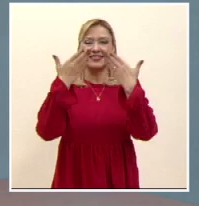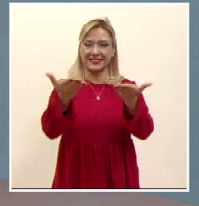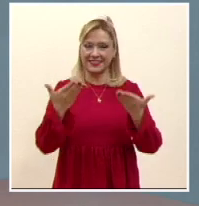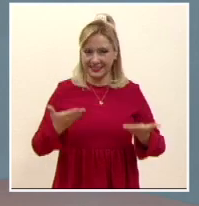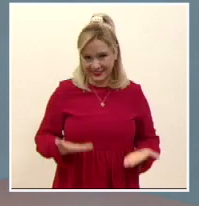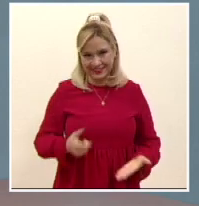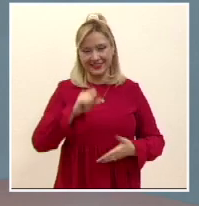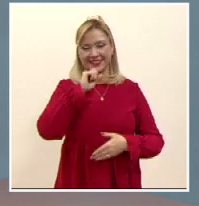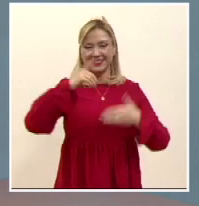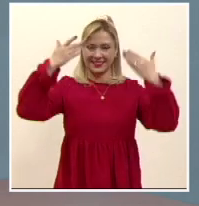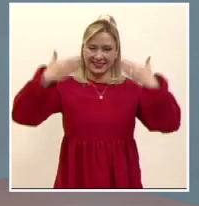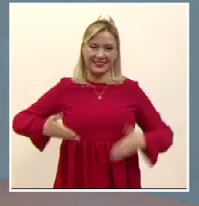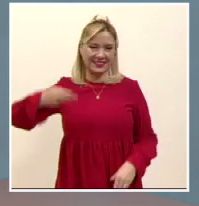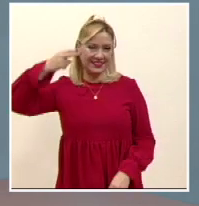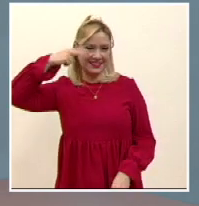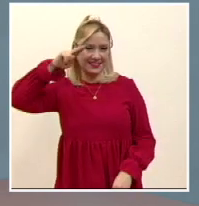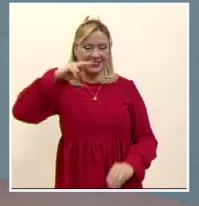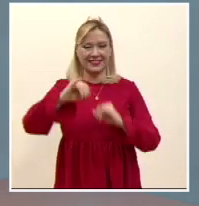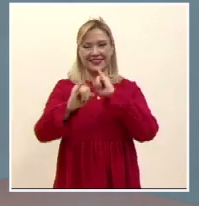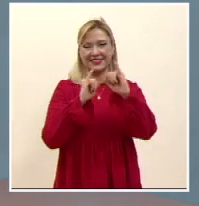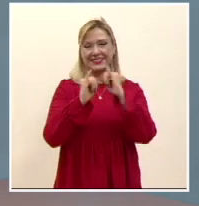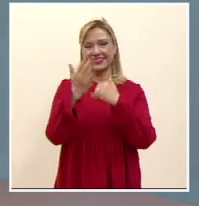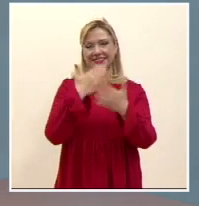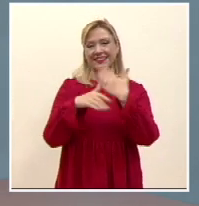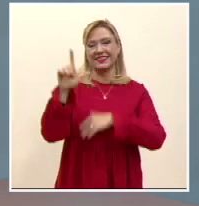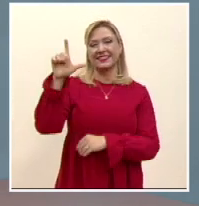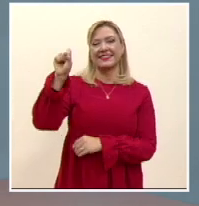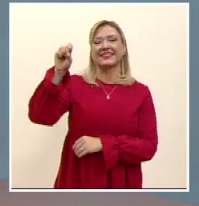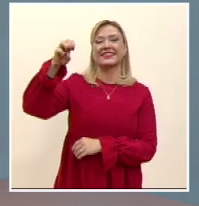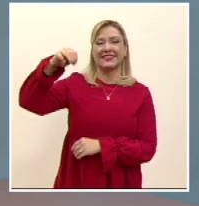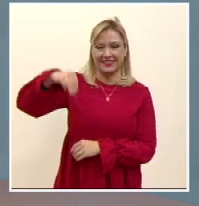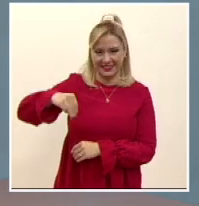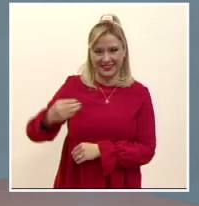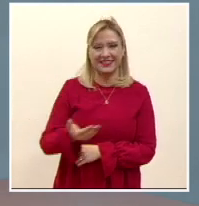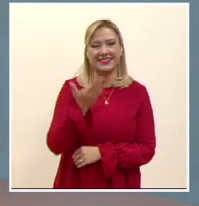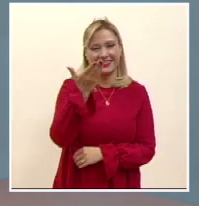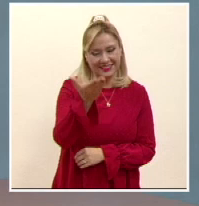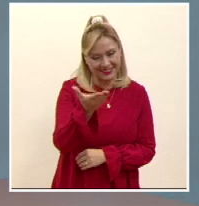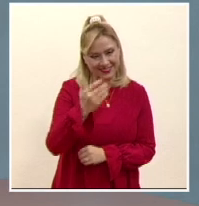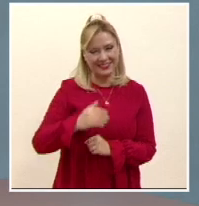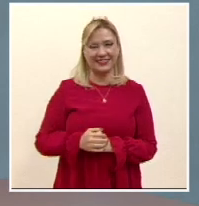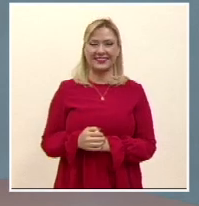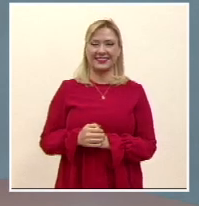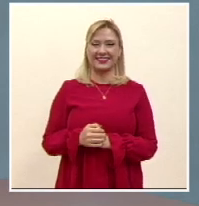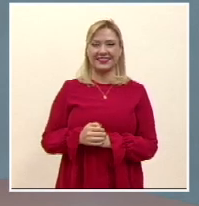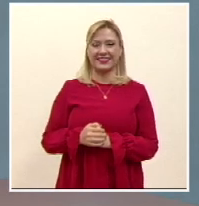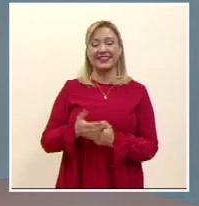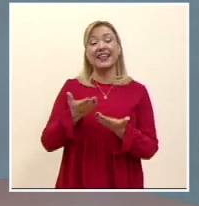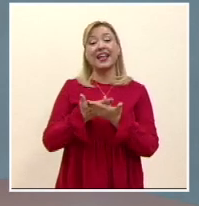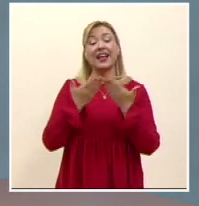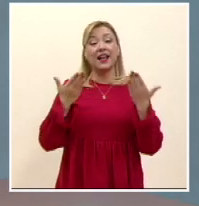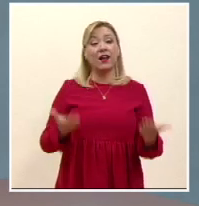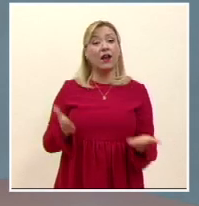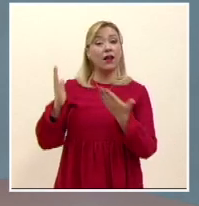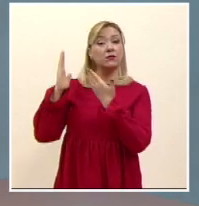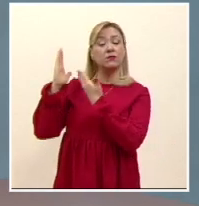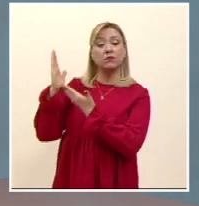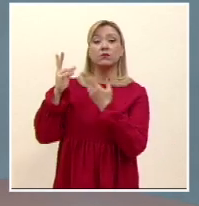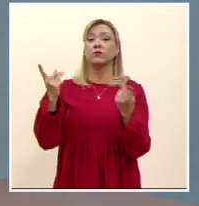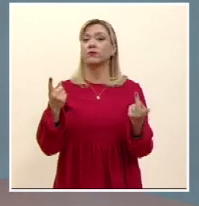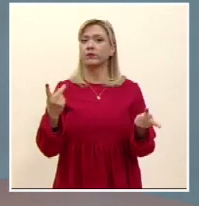bienvenida y saludamos también a mi compañera Nidia Díaz en la interpretación de lengua de señas mexicana. Vámonos con toda